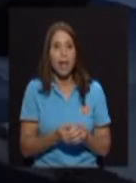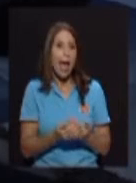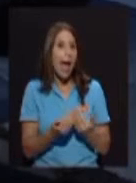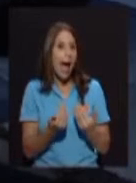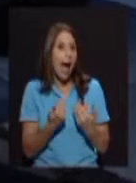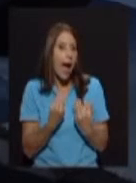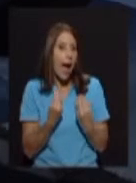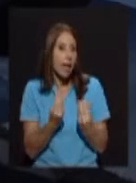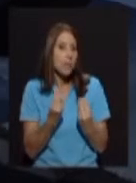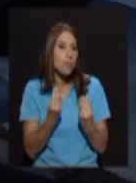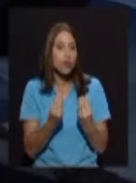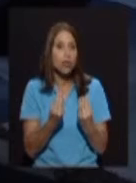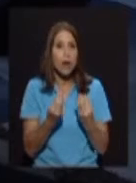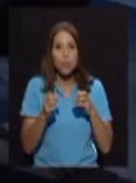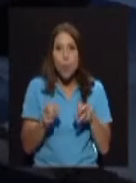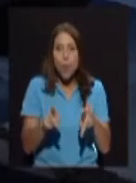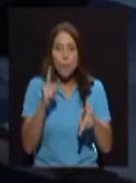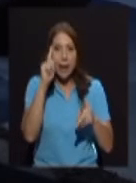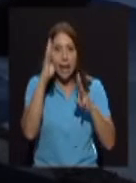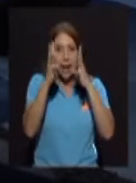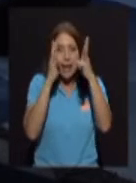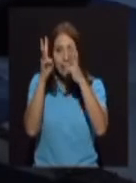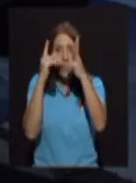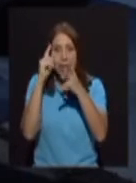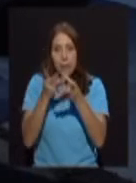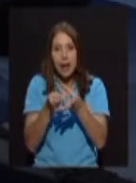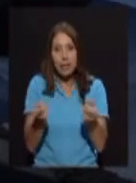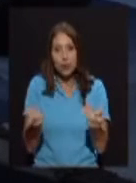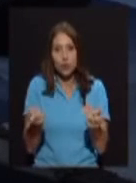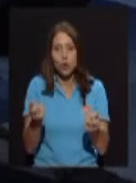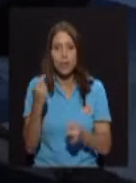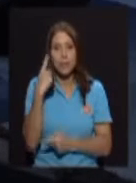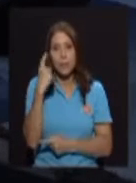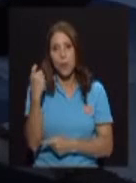hay mucho espacio para la creatividad y para las soluciones, porque